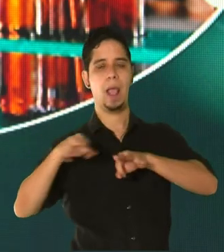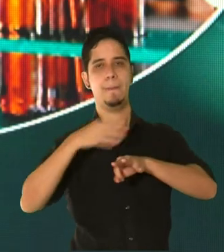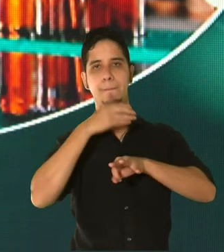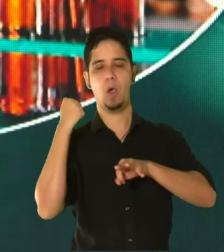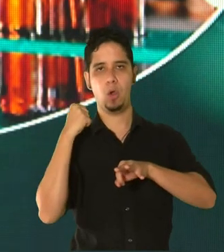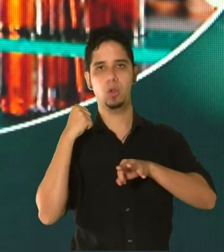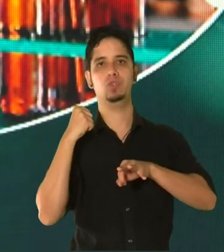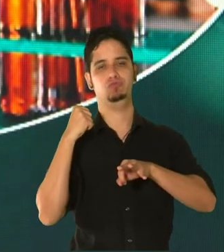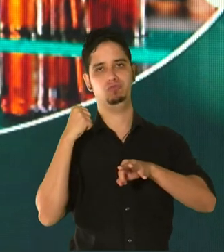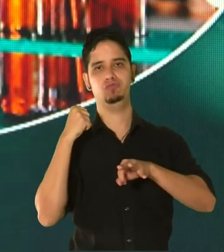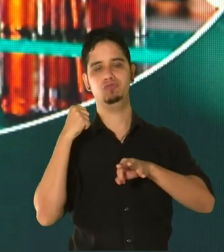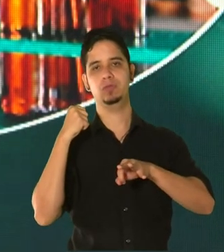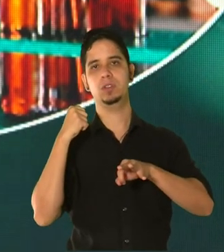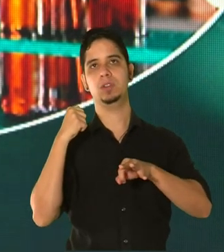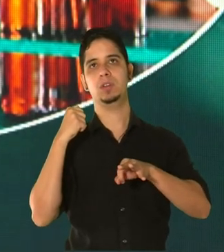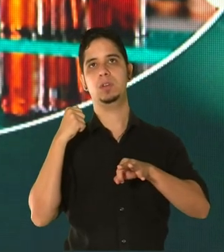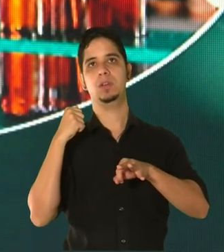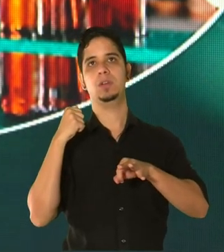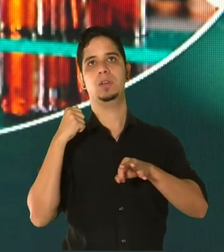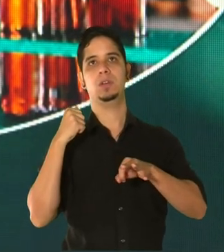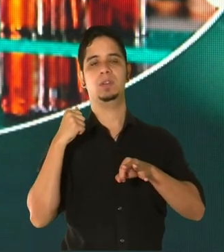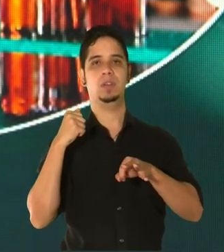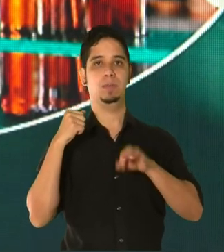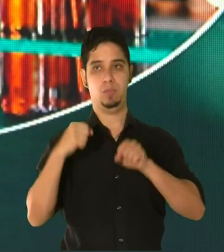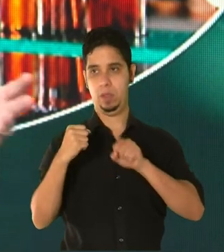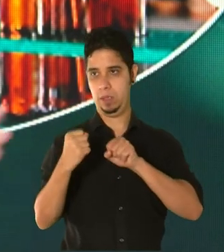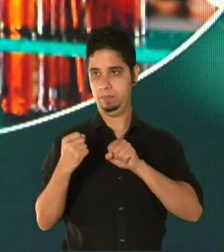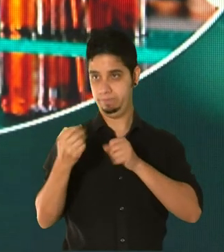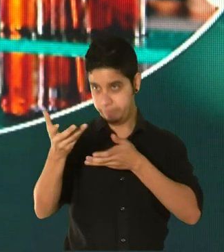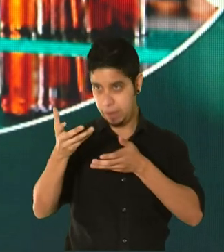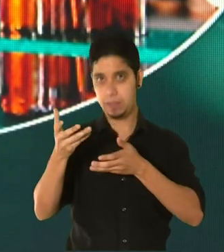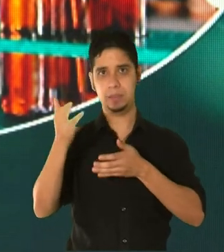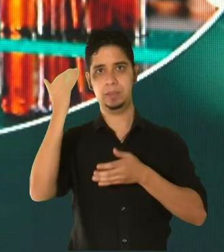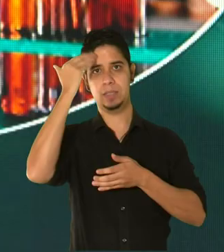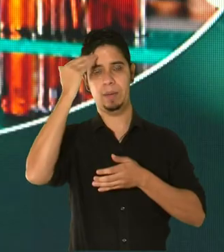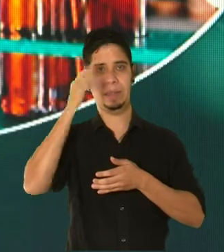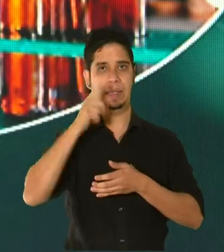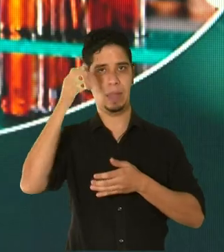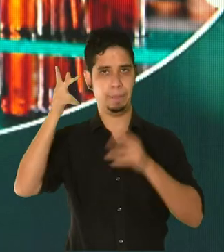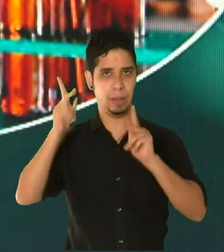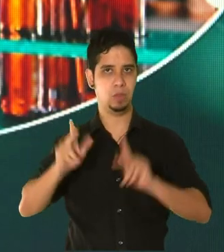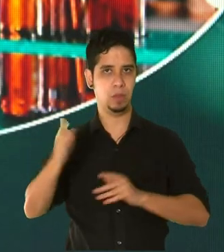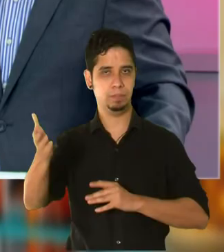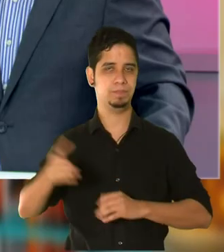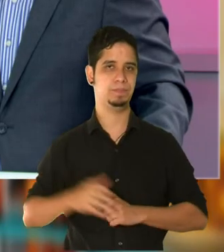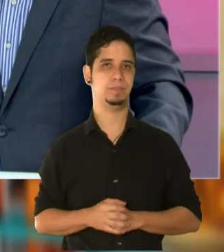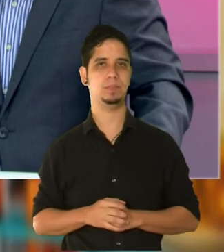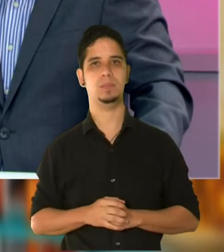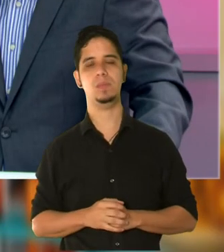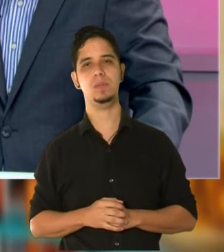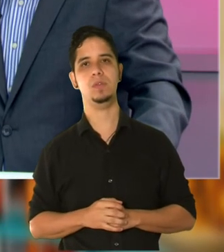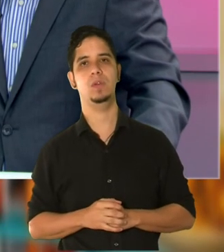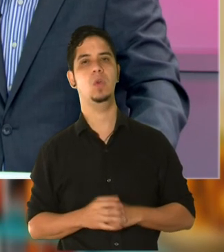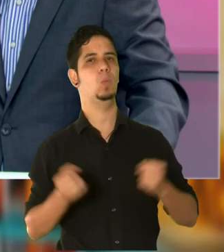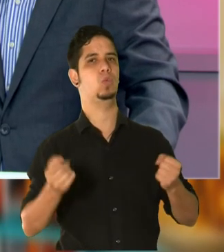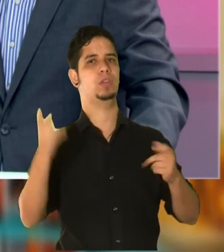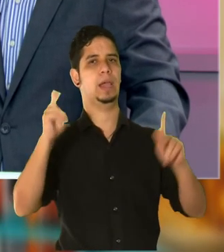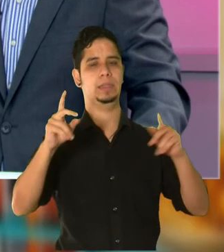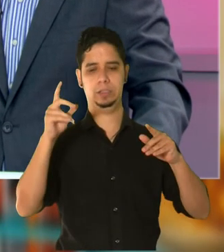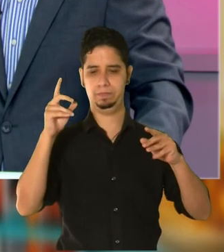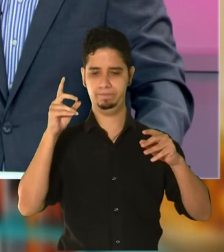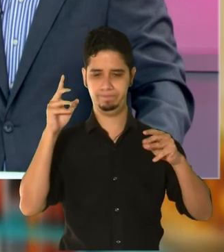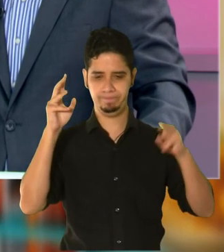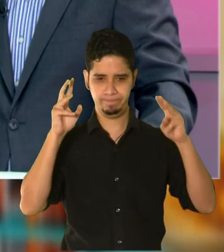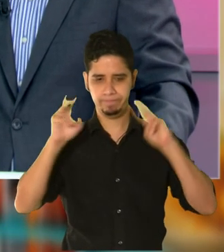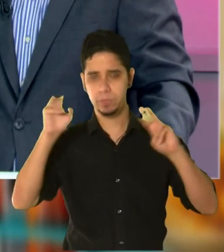la realidad es ilógico que pueda enfrentar esa persona sea personas océanos el comercio también muchos plantean cómo va a cambiar la industria de seguros en